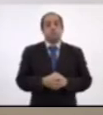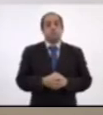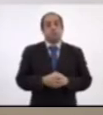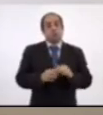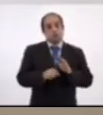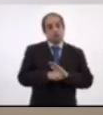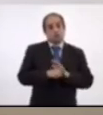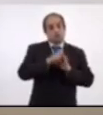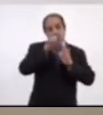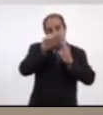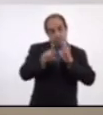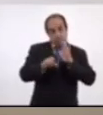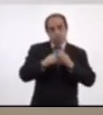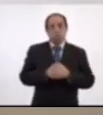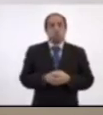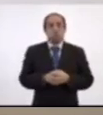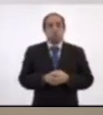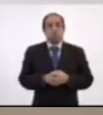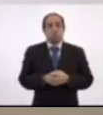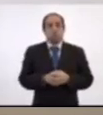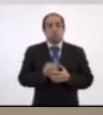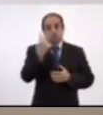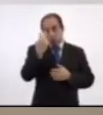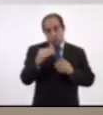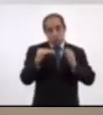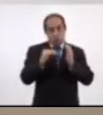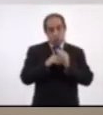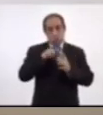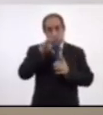unos ejemplos, si en